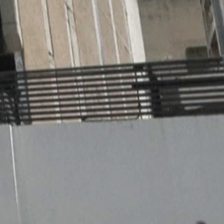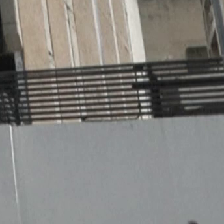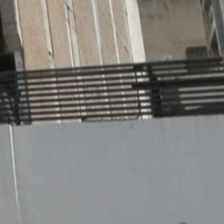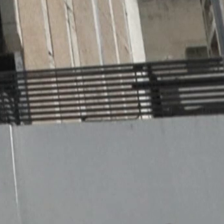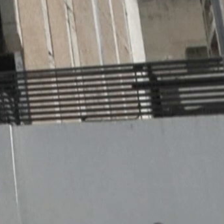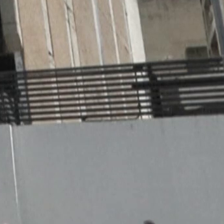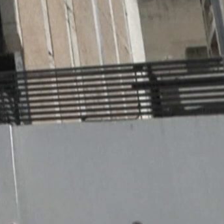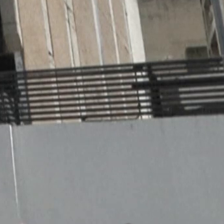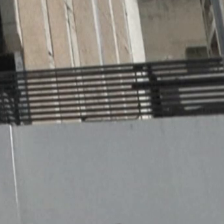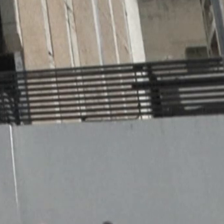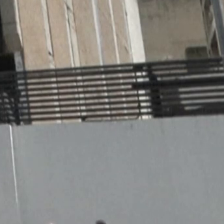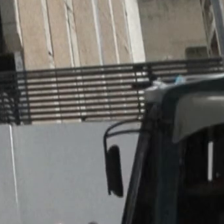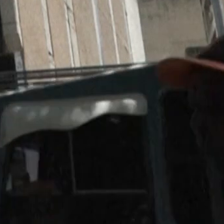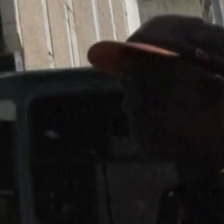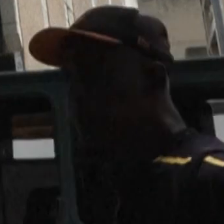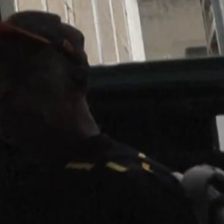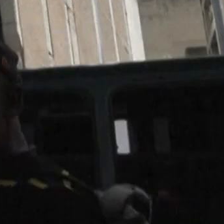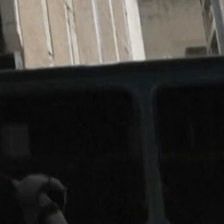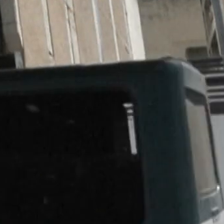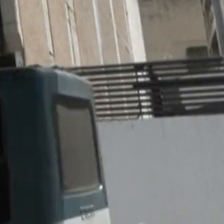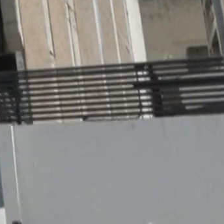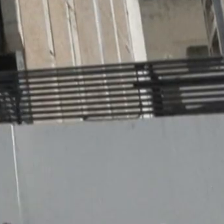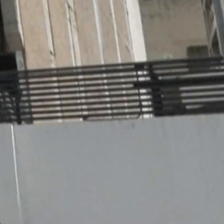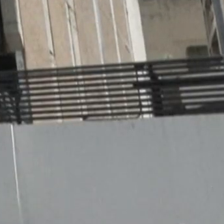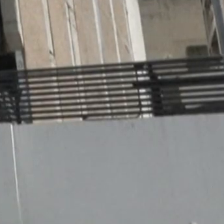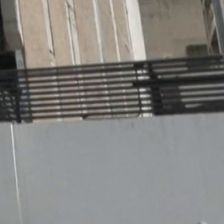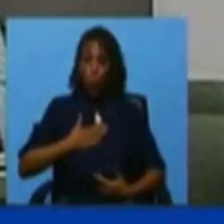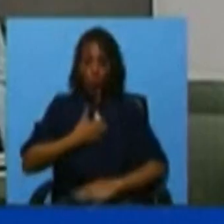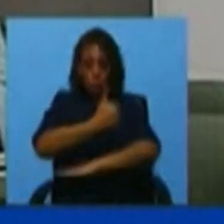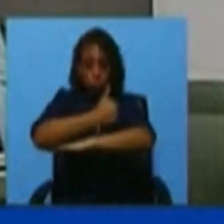el desacato sin hacer referencia a un eventual pedido de captura.